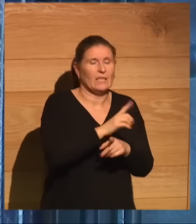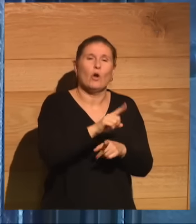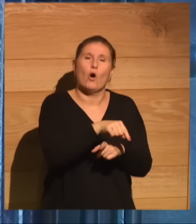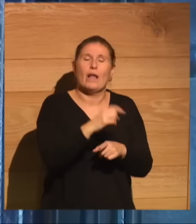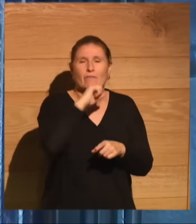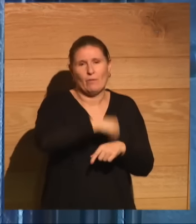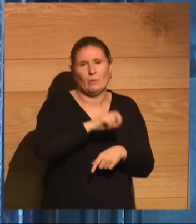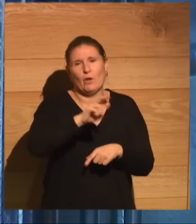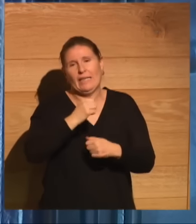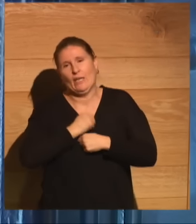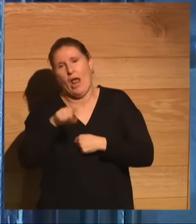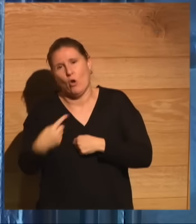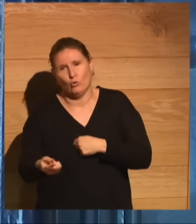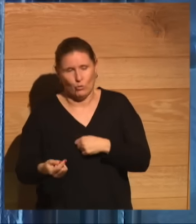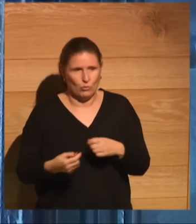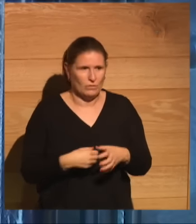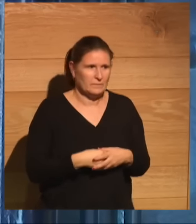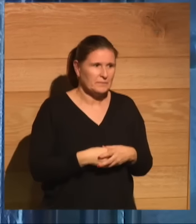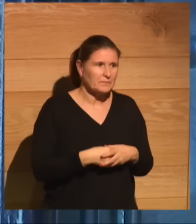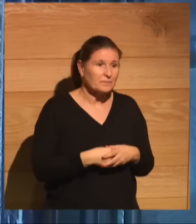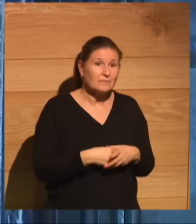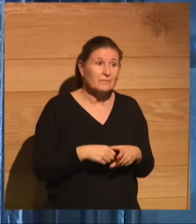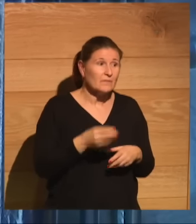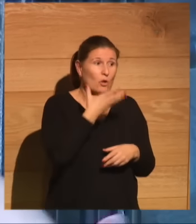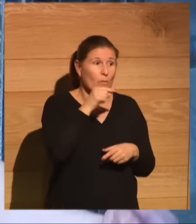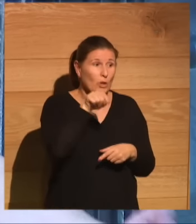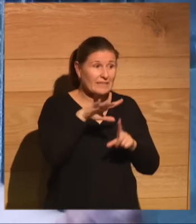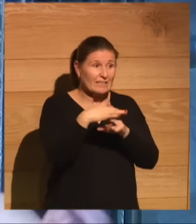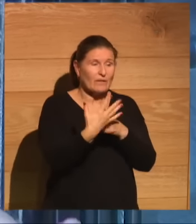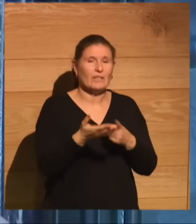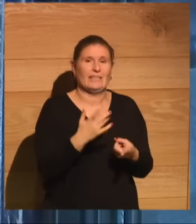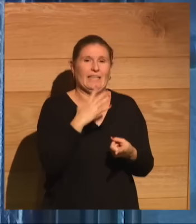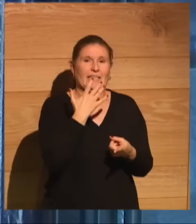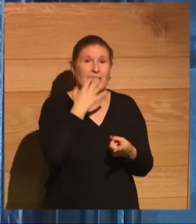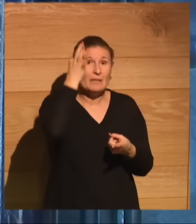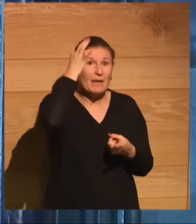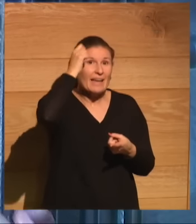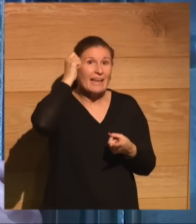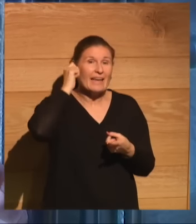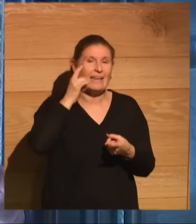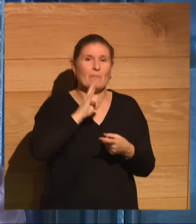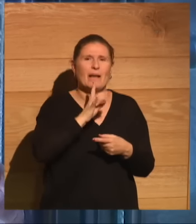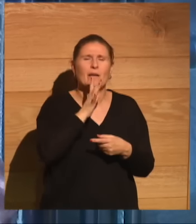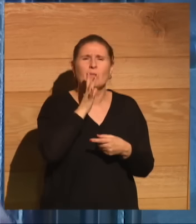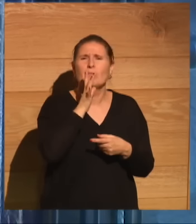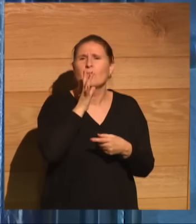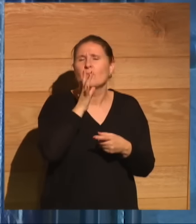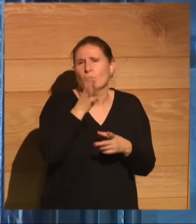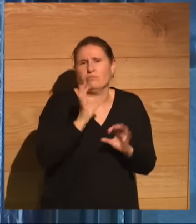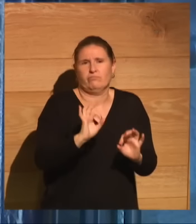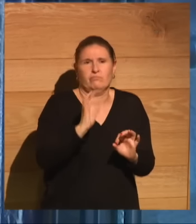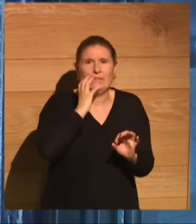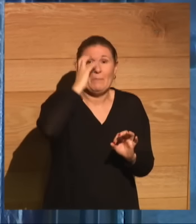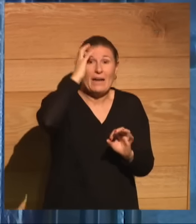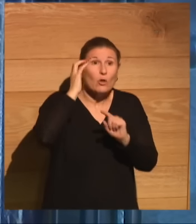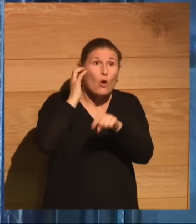Ah. Lo bonito de esto es que yo creo que si peina tan mal es porque Tim Burton